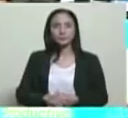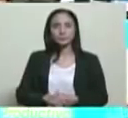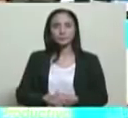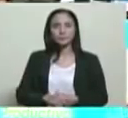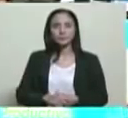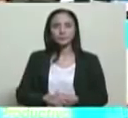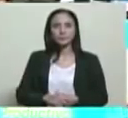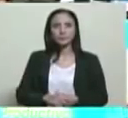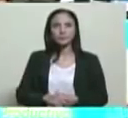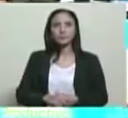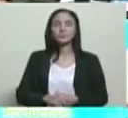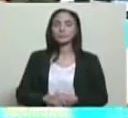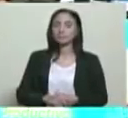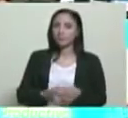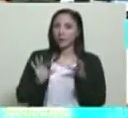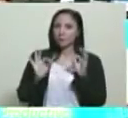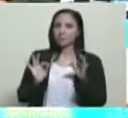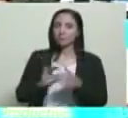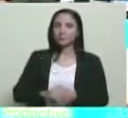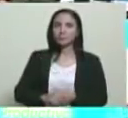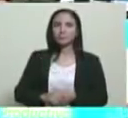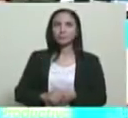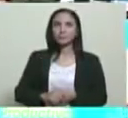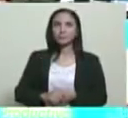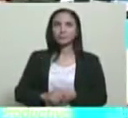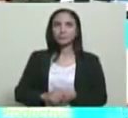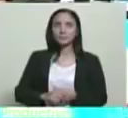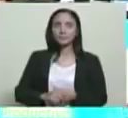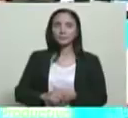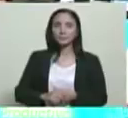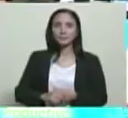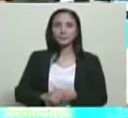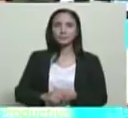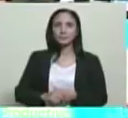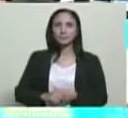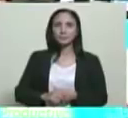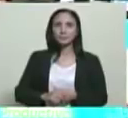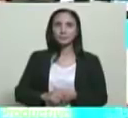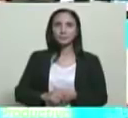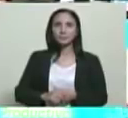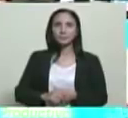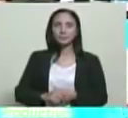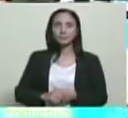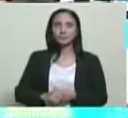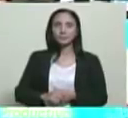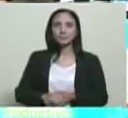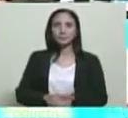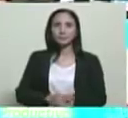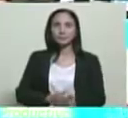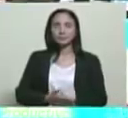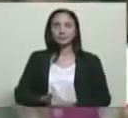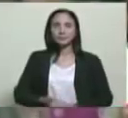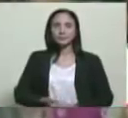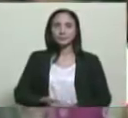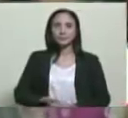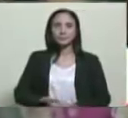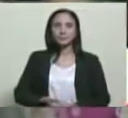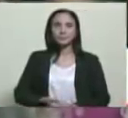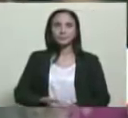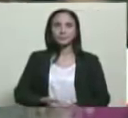Esta muchacha, mira, también viene del planeta de Delsi también, del planeta de las Delsi. Son igualitas,